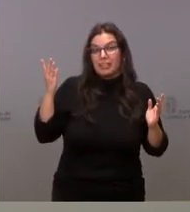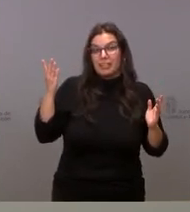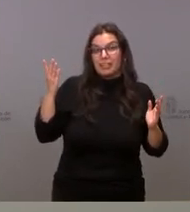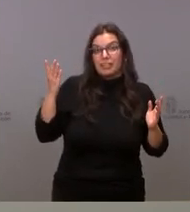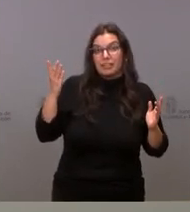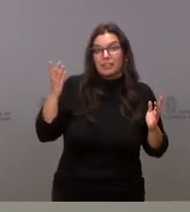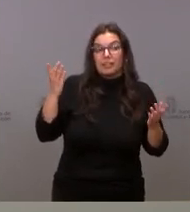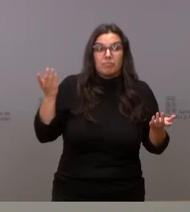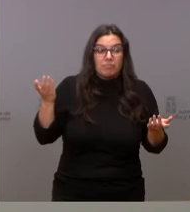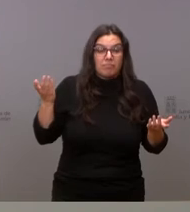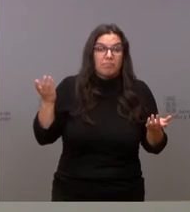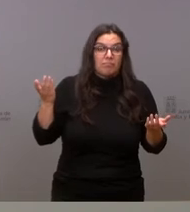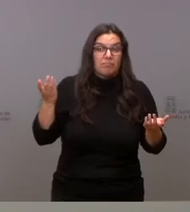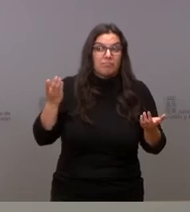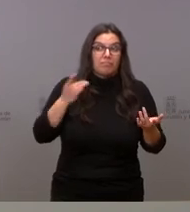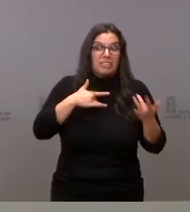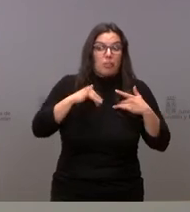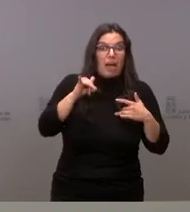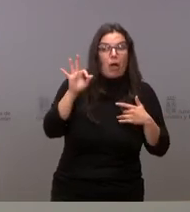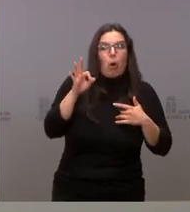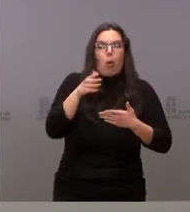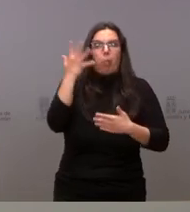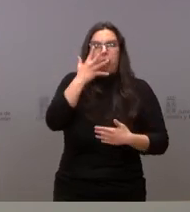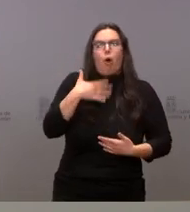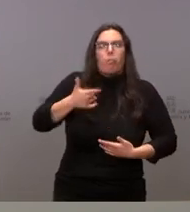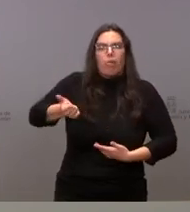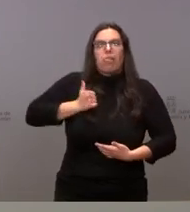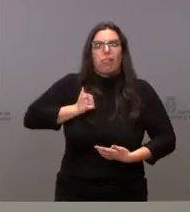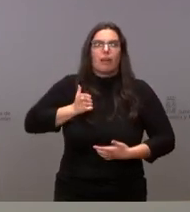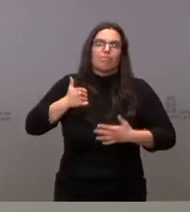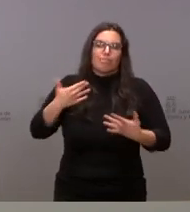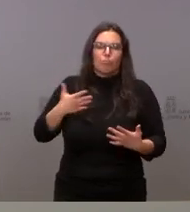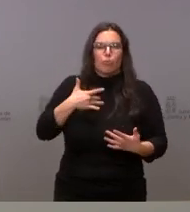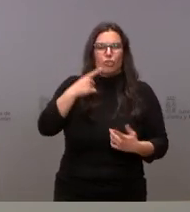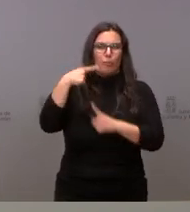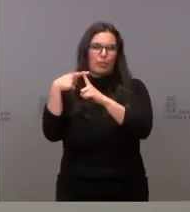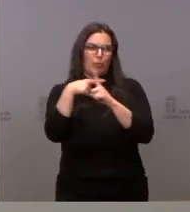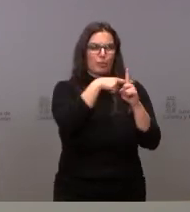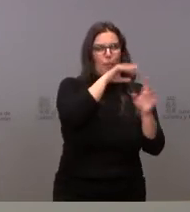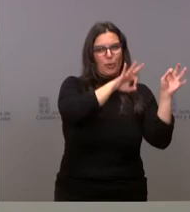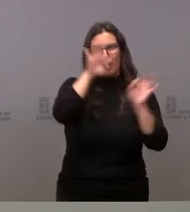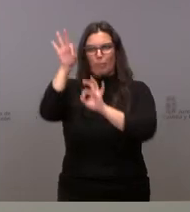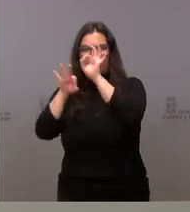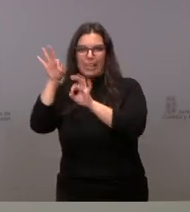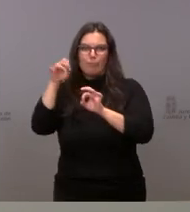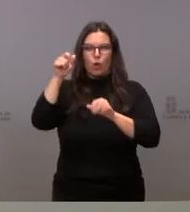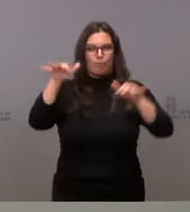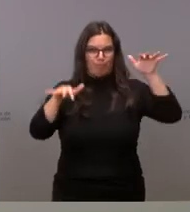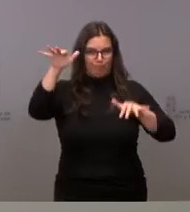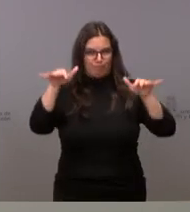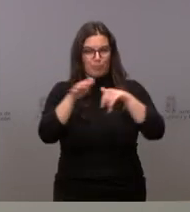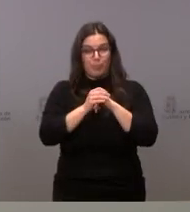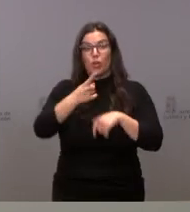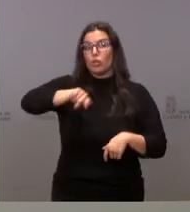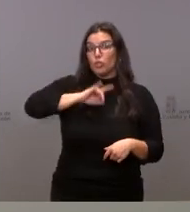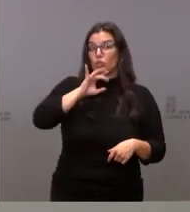se hace con lo cual bueno pues acá de esa pequeña variabilidad estamos satisfechos y decir por qué porque en primer lugar hemos